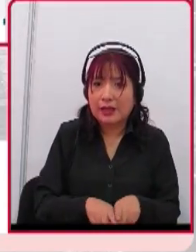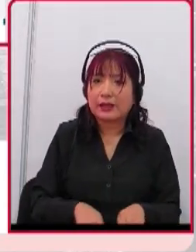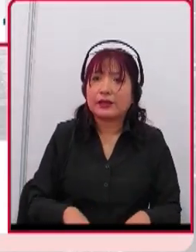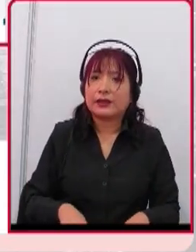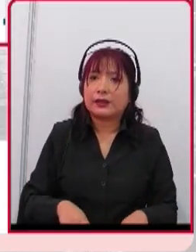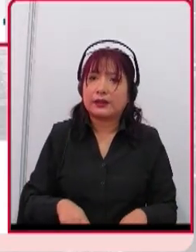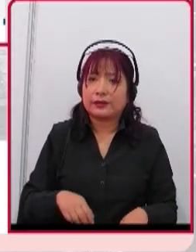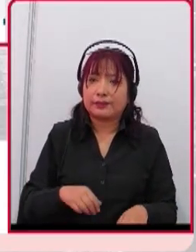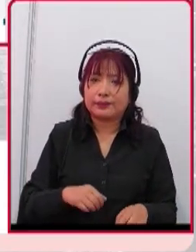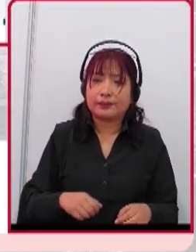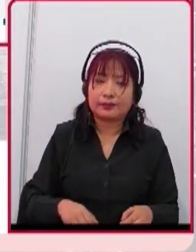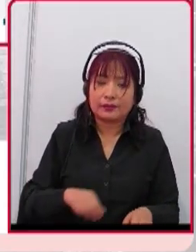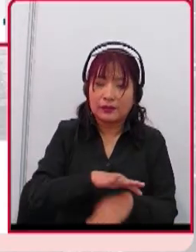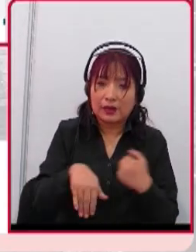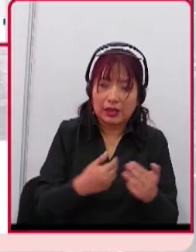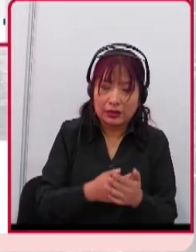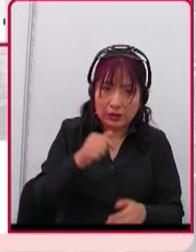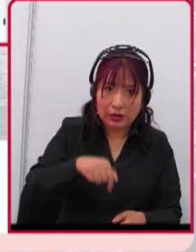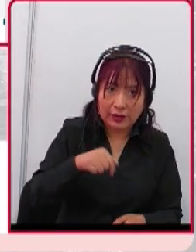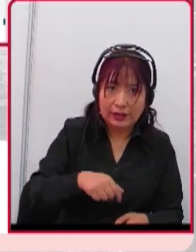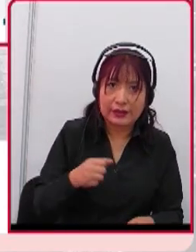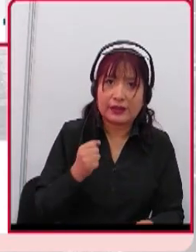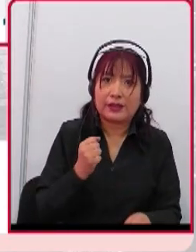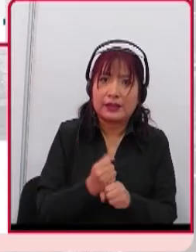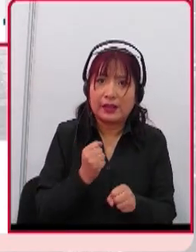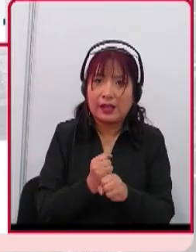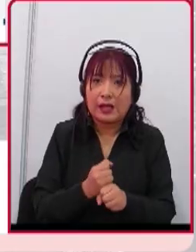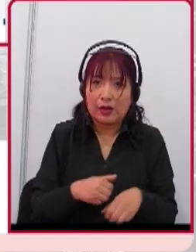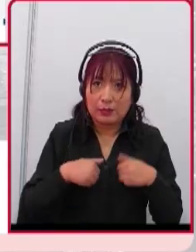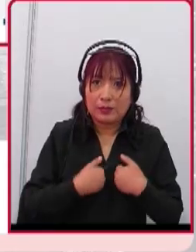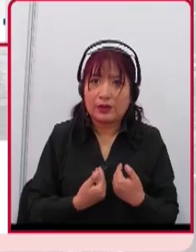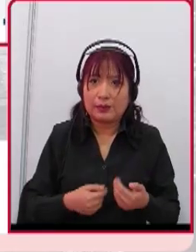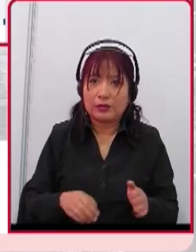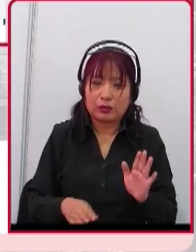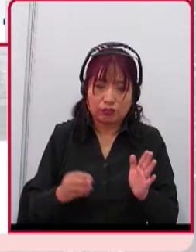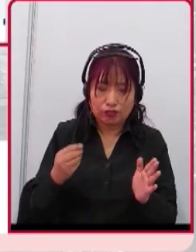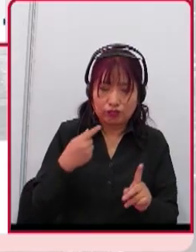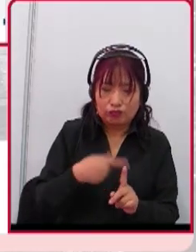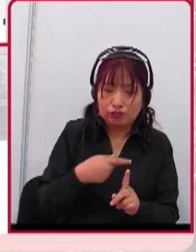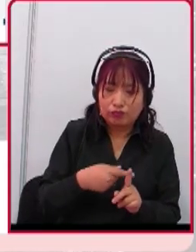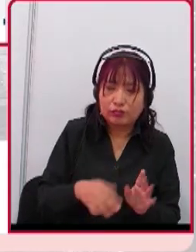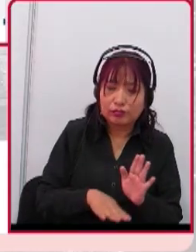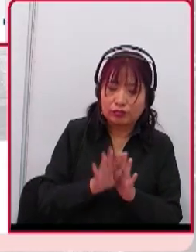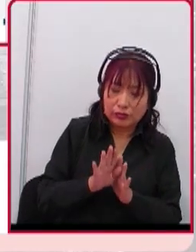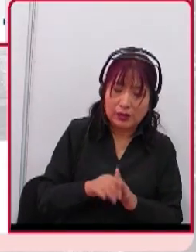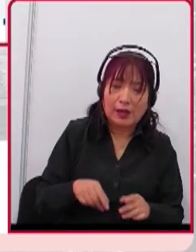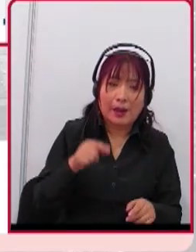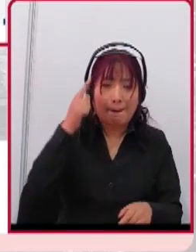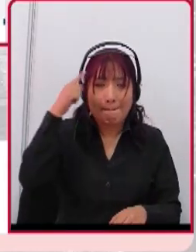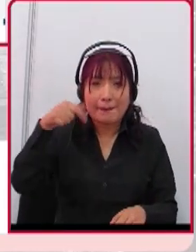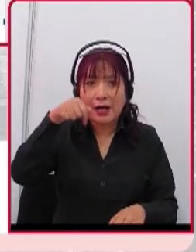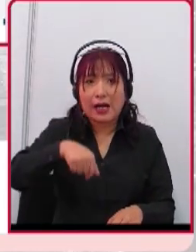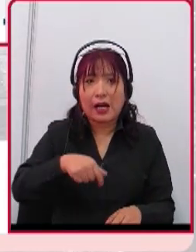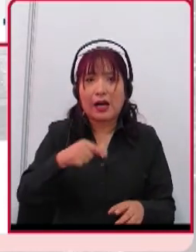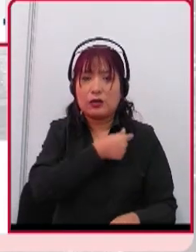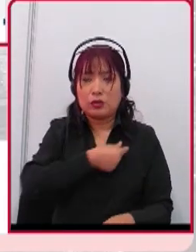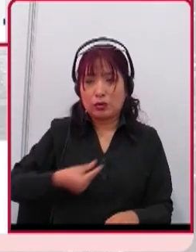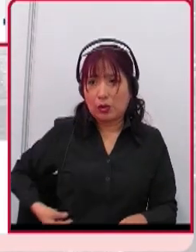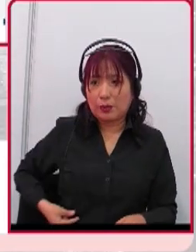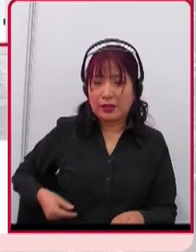transferir justamente estos recursos producto de la actividad minera a los departamentos y gobiernos subnacionales para la ejecución de proyectos